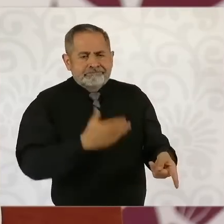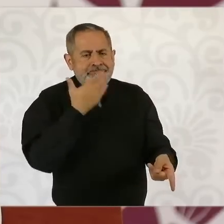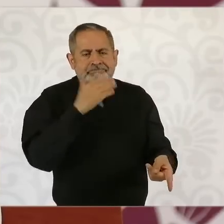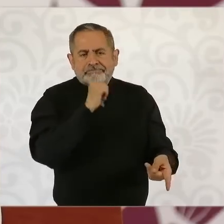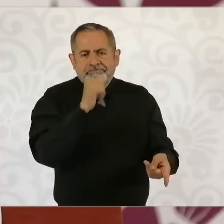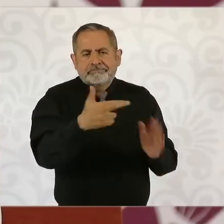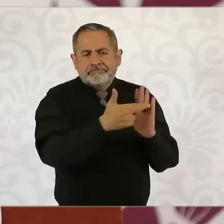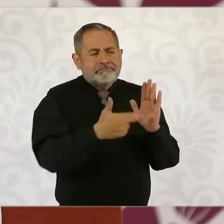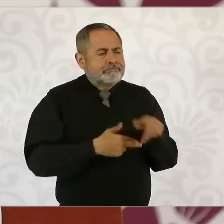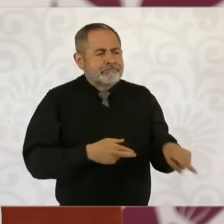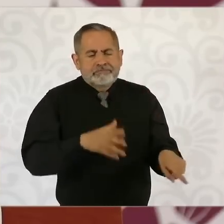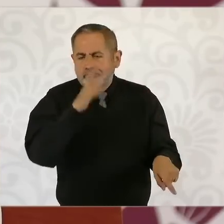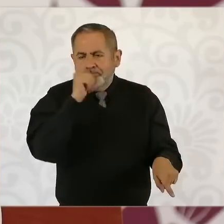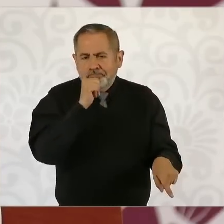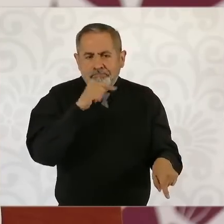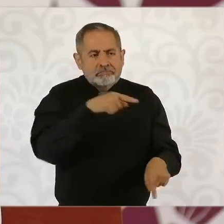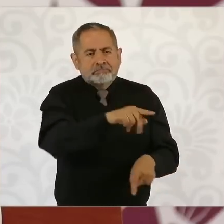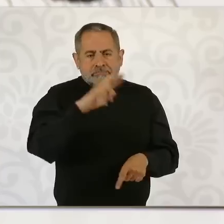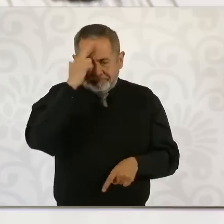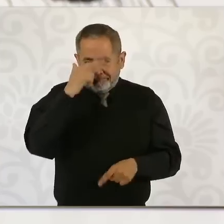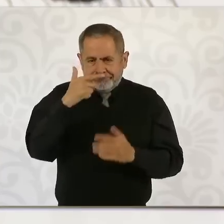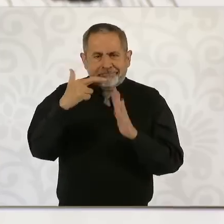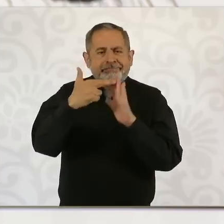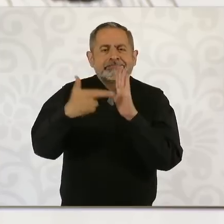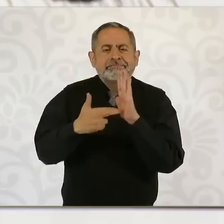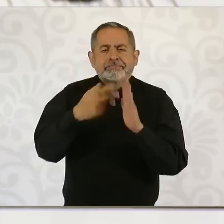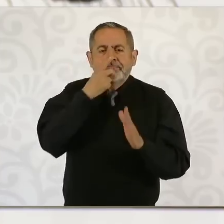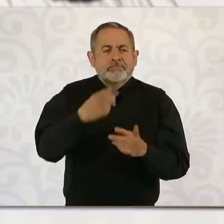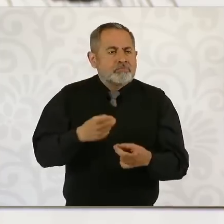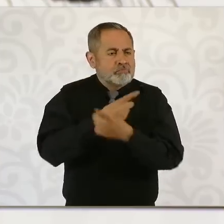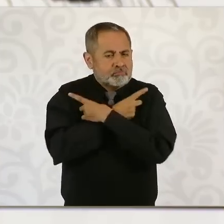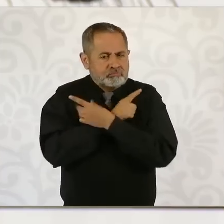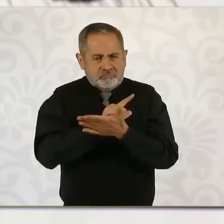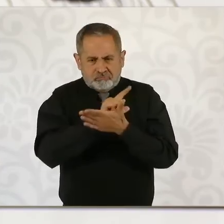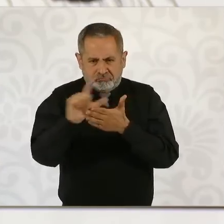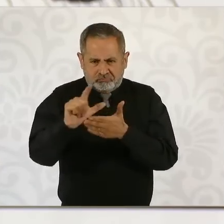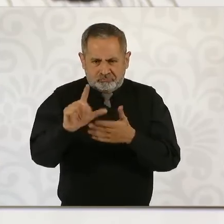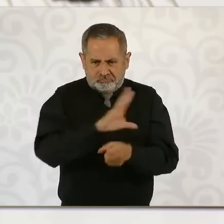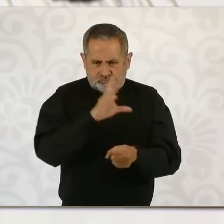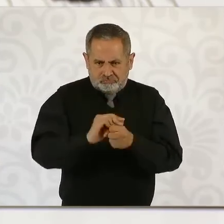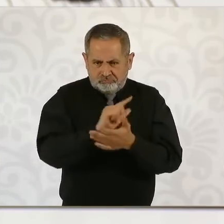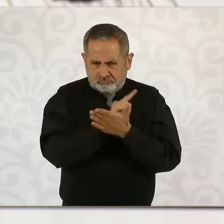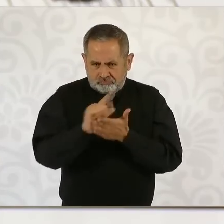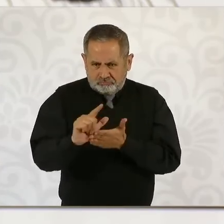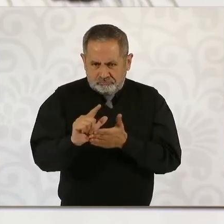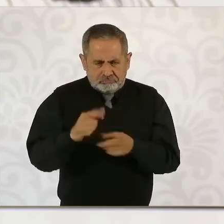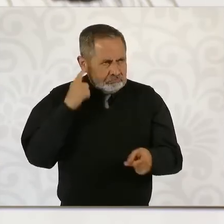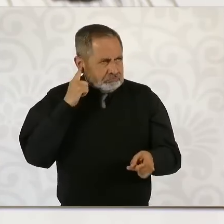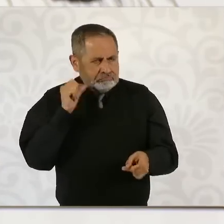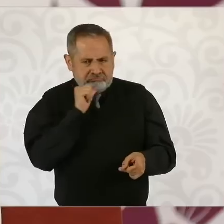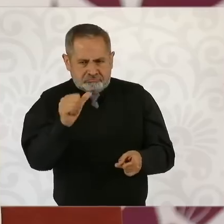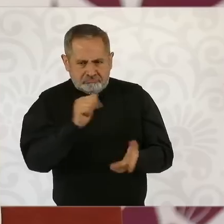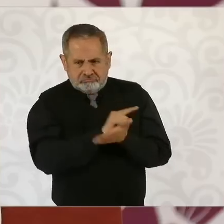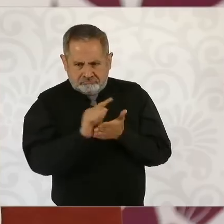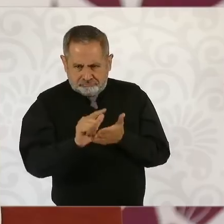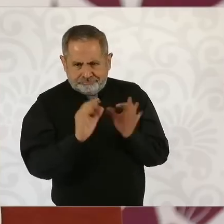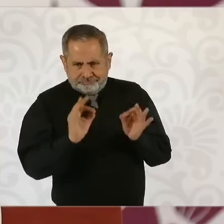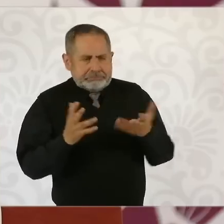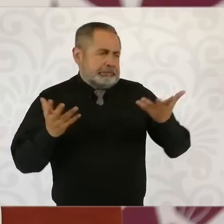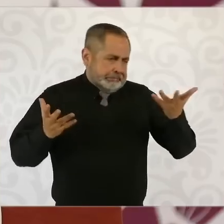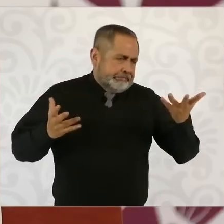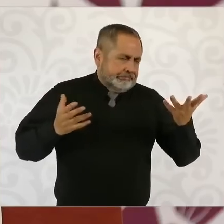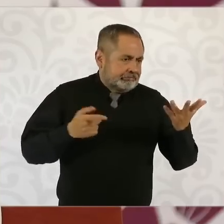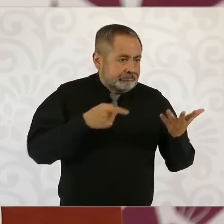algunas de las reglas, que es gozar de buena reputación, que es una de las reglas fundamentales de aquellos que